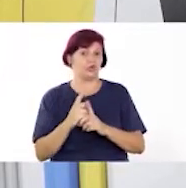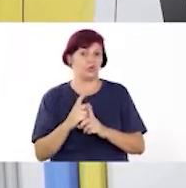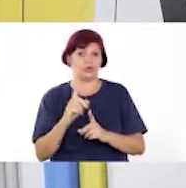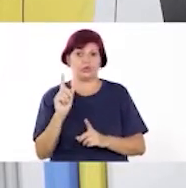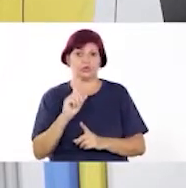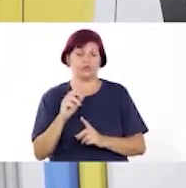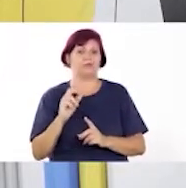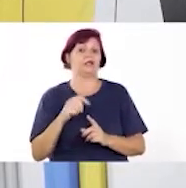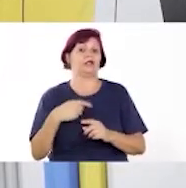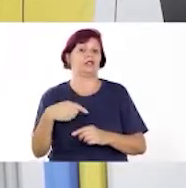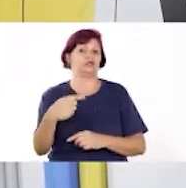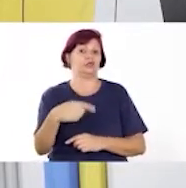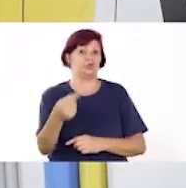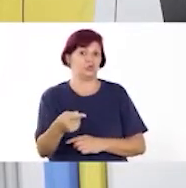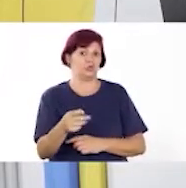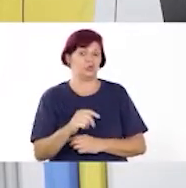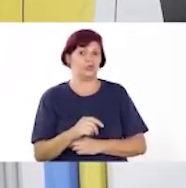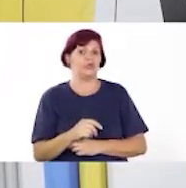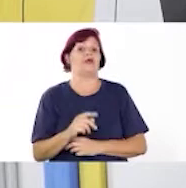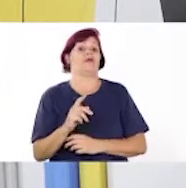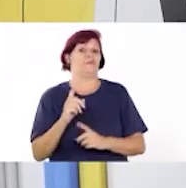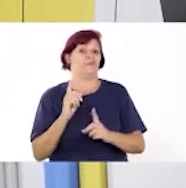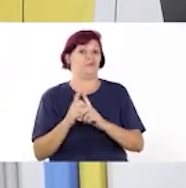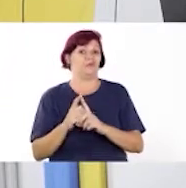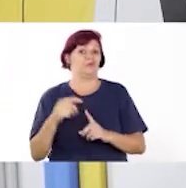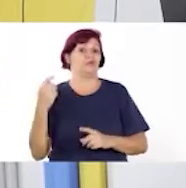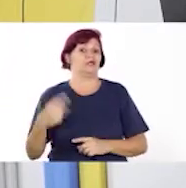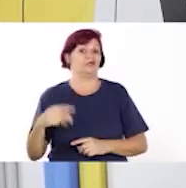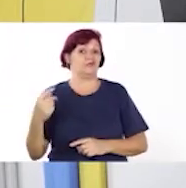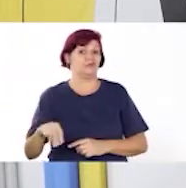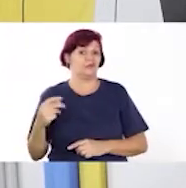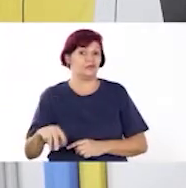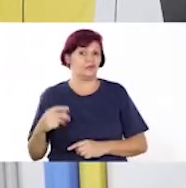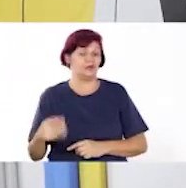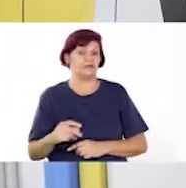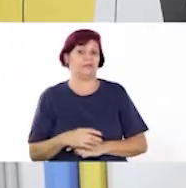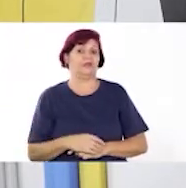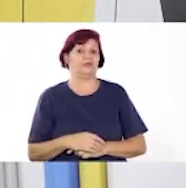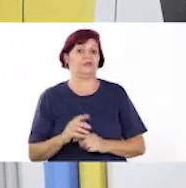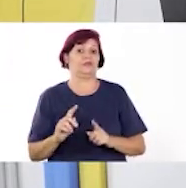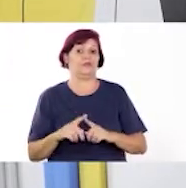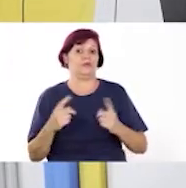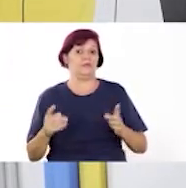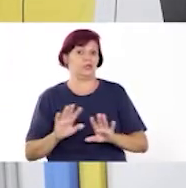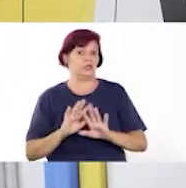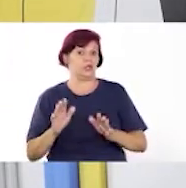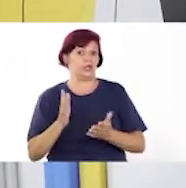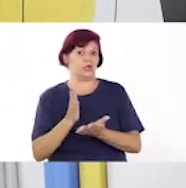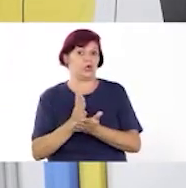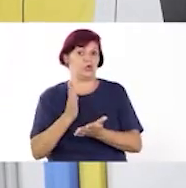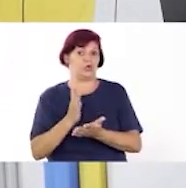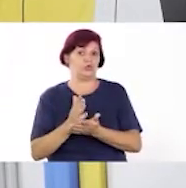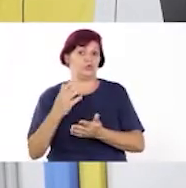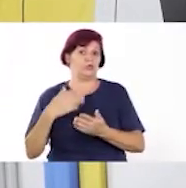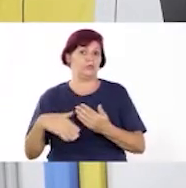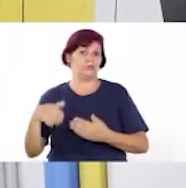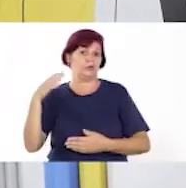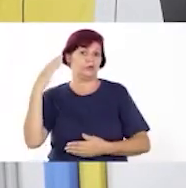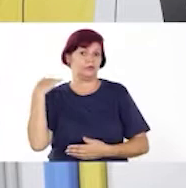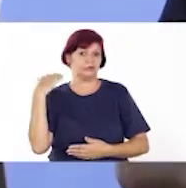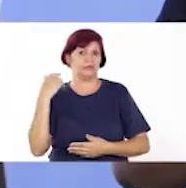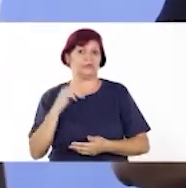curso por encuentro será como una sistematización, una consolidación, porque ya lo trabajamos en encuentros